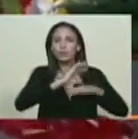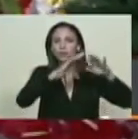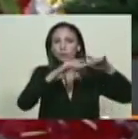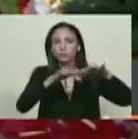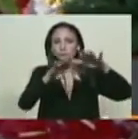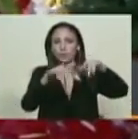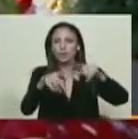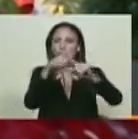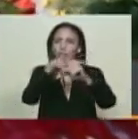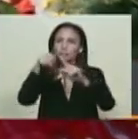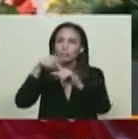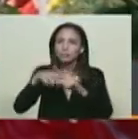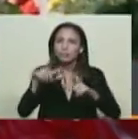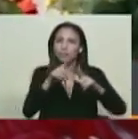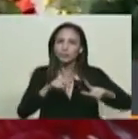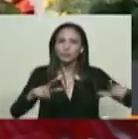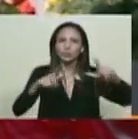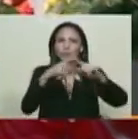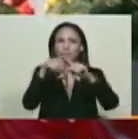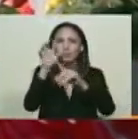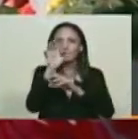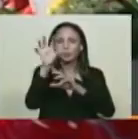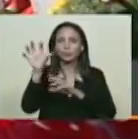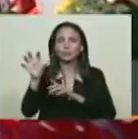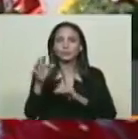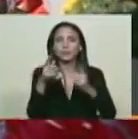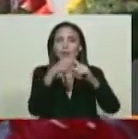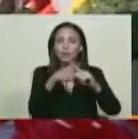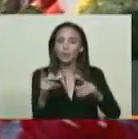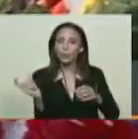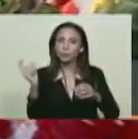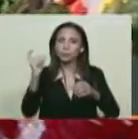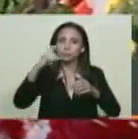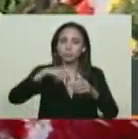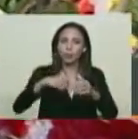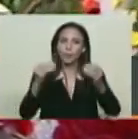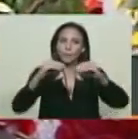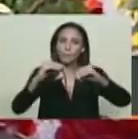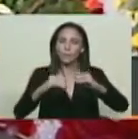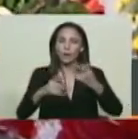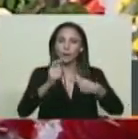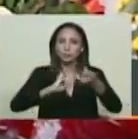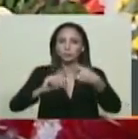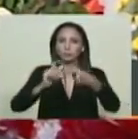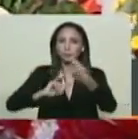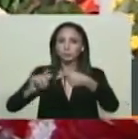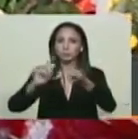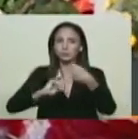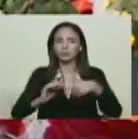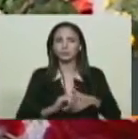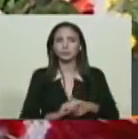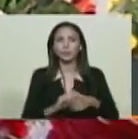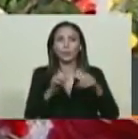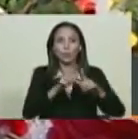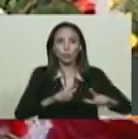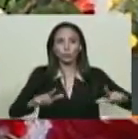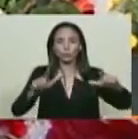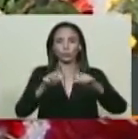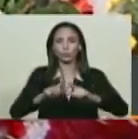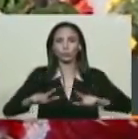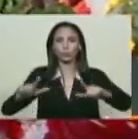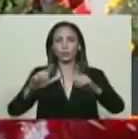de América, pero que tenemos la potencialidad de incrementar la exportación. Tenemos los terrenos,